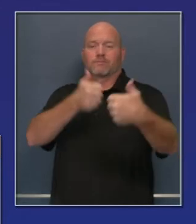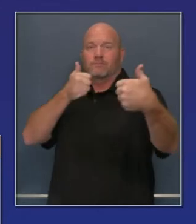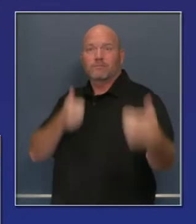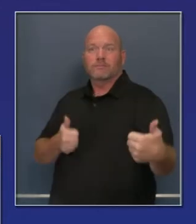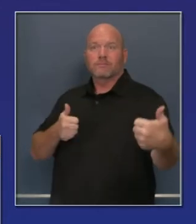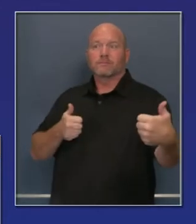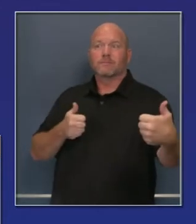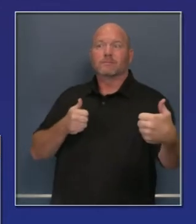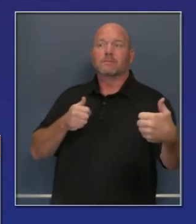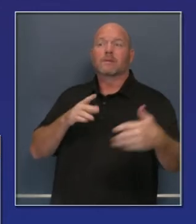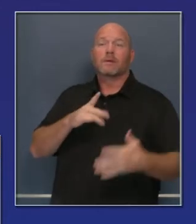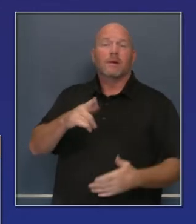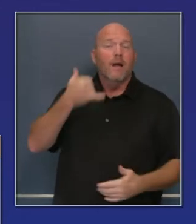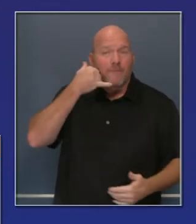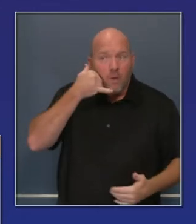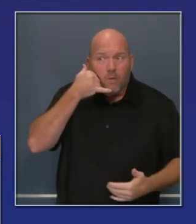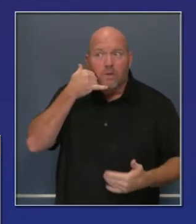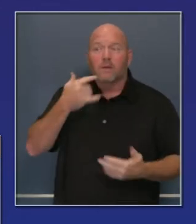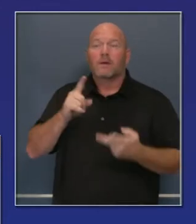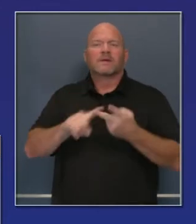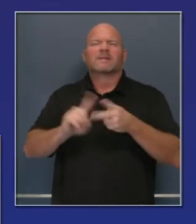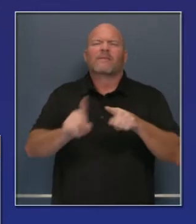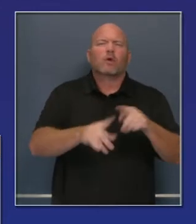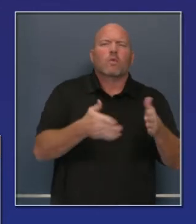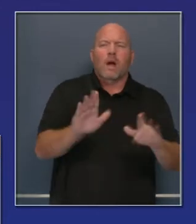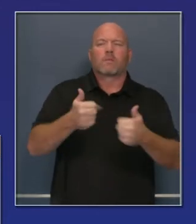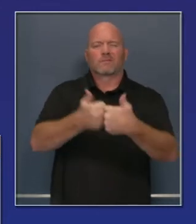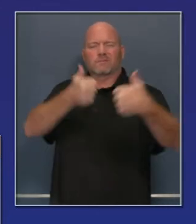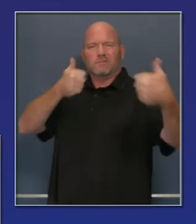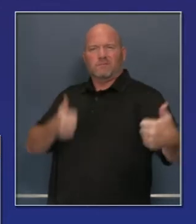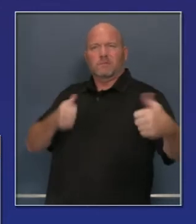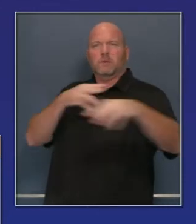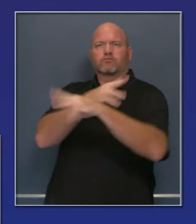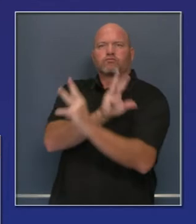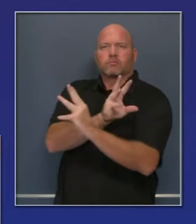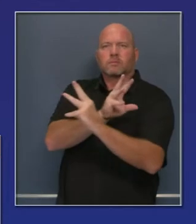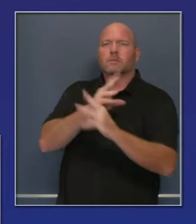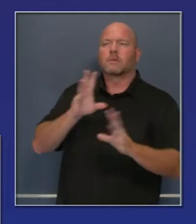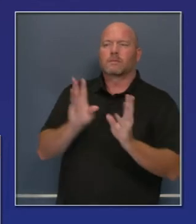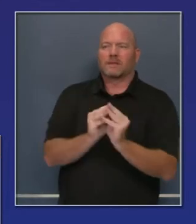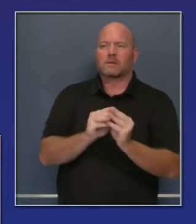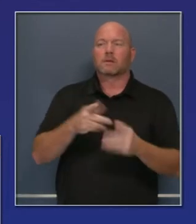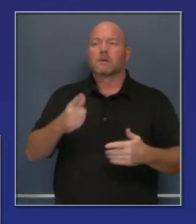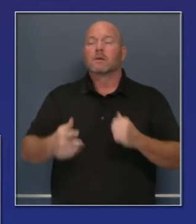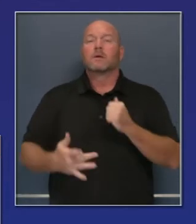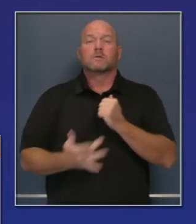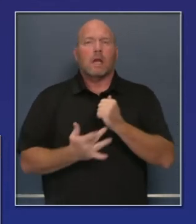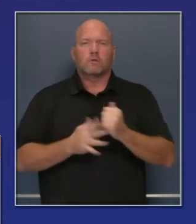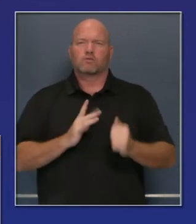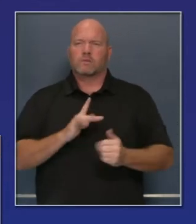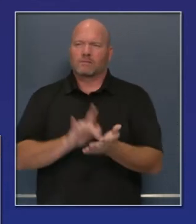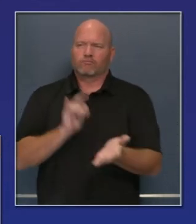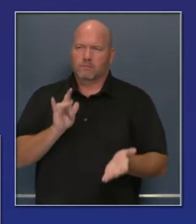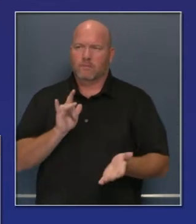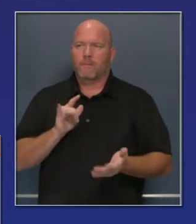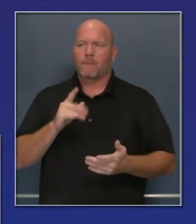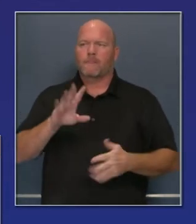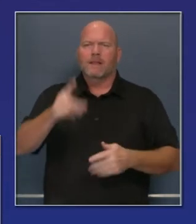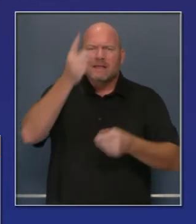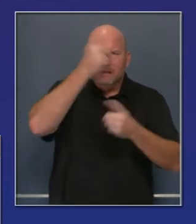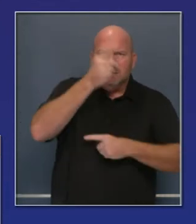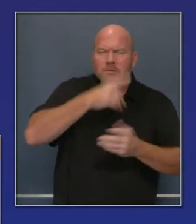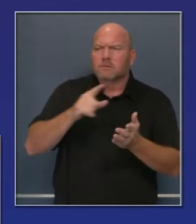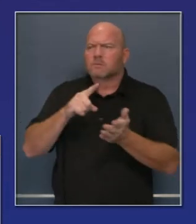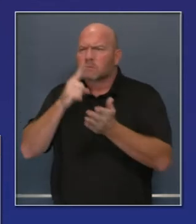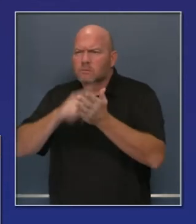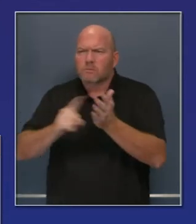sus amistades ahora remotamente, con sus teléfonos y otros medios. También hemos implementado esta tecnología para